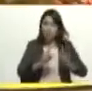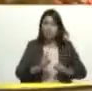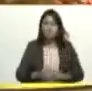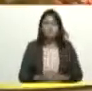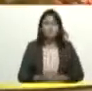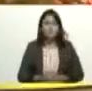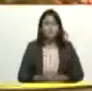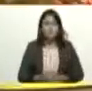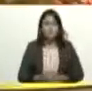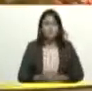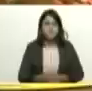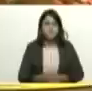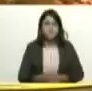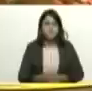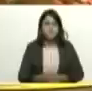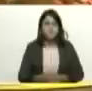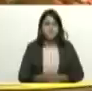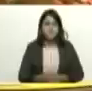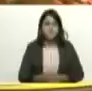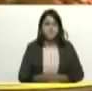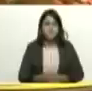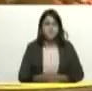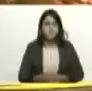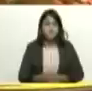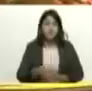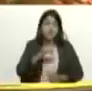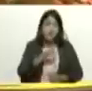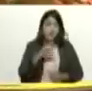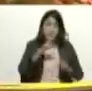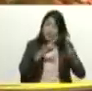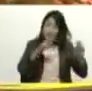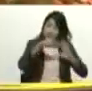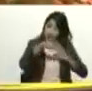No, es un problema de fondo,